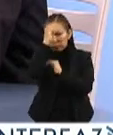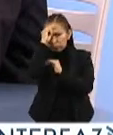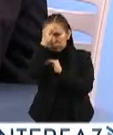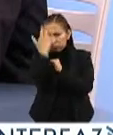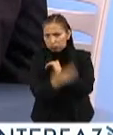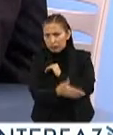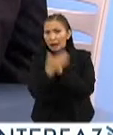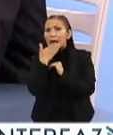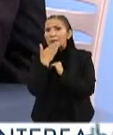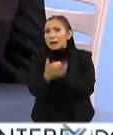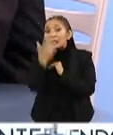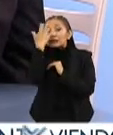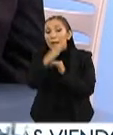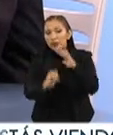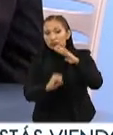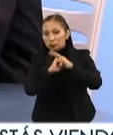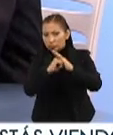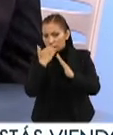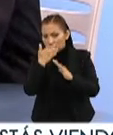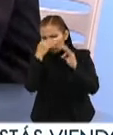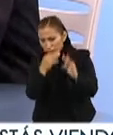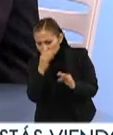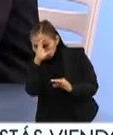¿no? Que tengan toda la solvencia